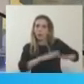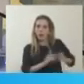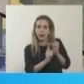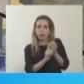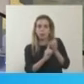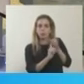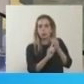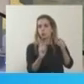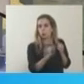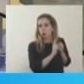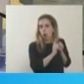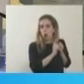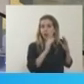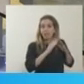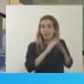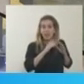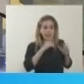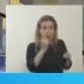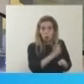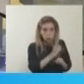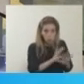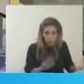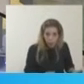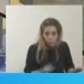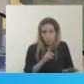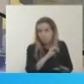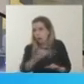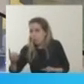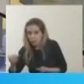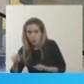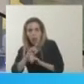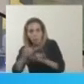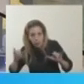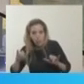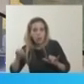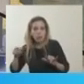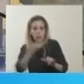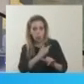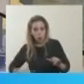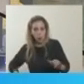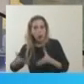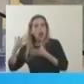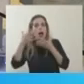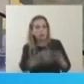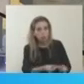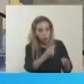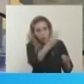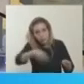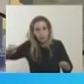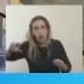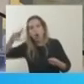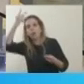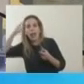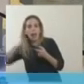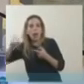tiene en su casa las condiciones para hacerlo vamos a ayudarlo y contribuir para que pueda hacerlo en algunos